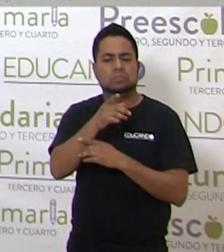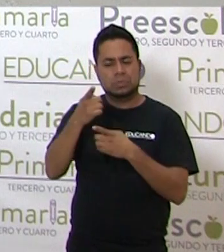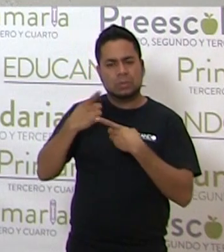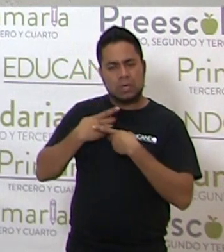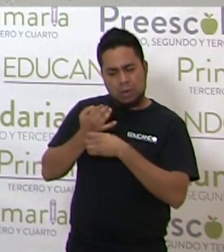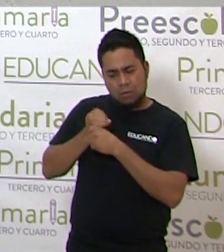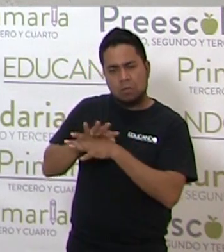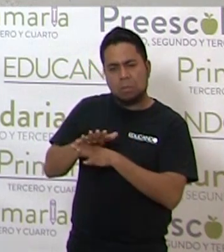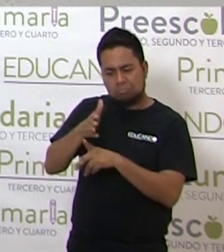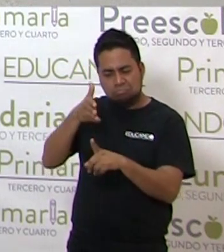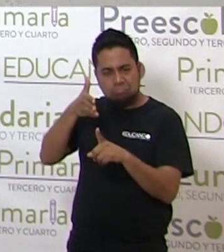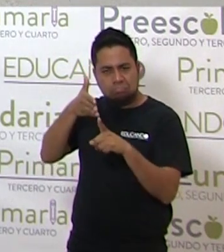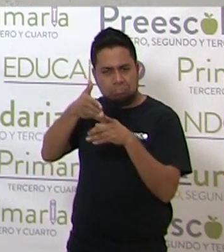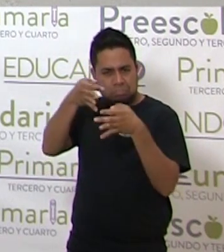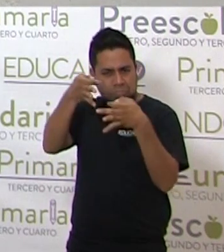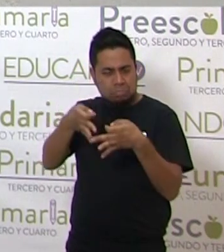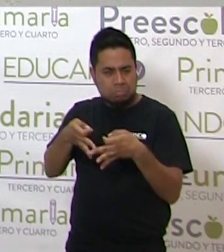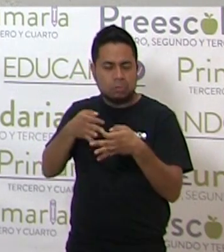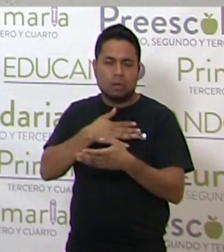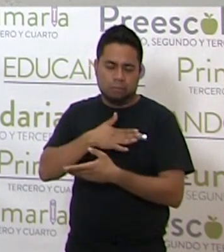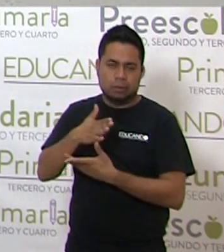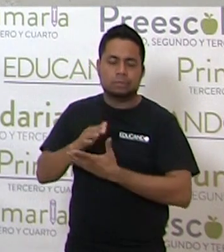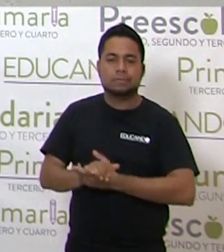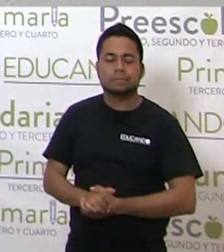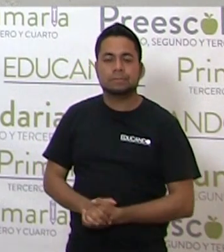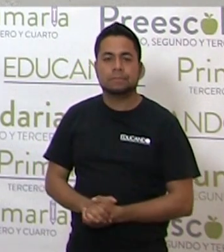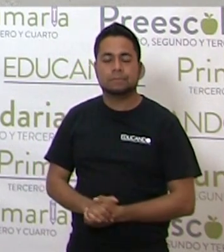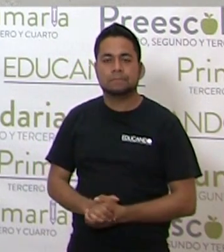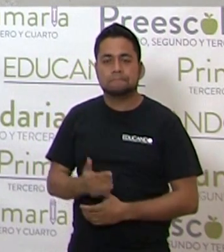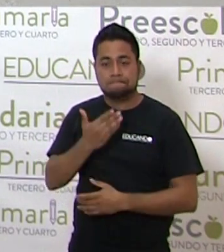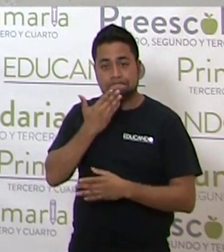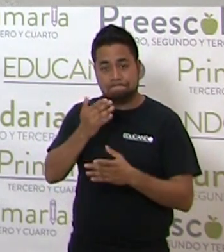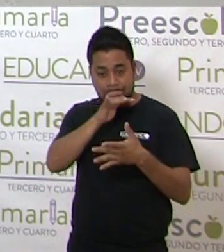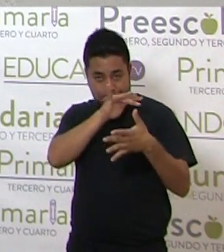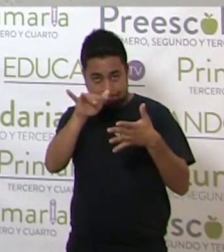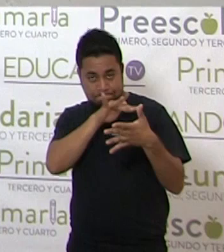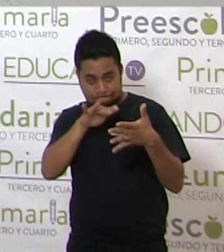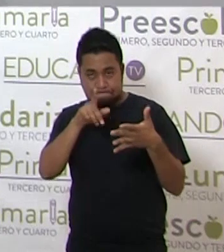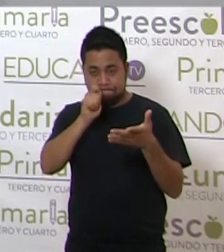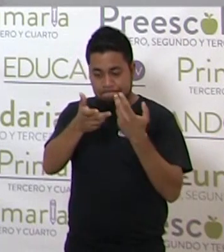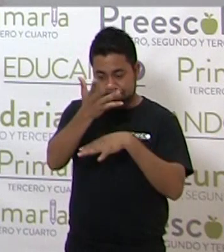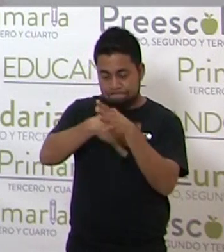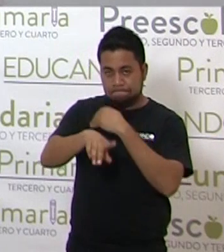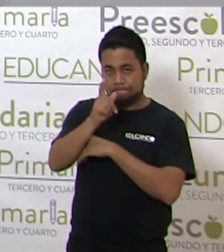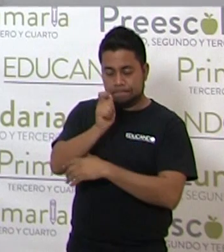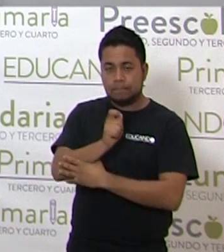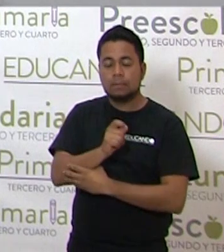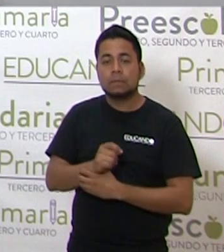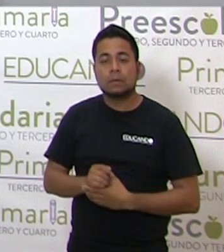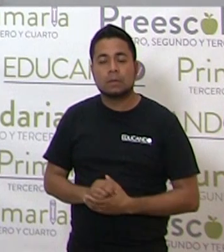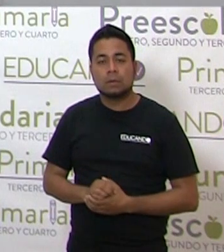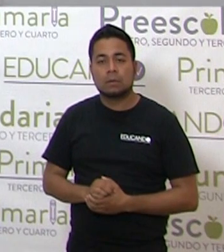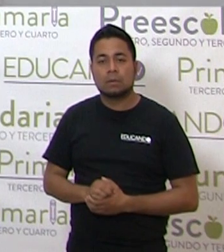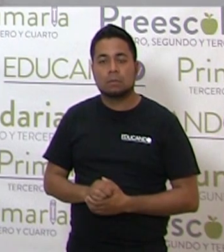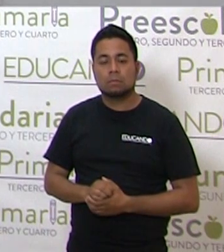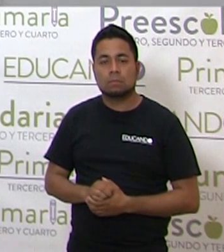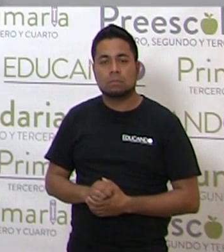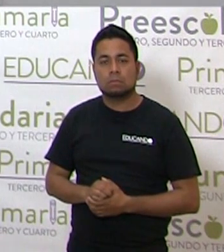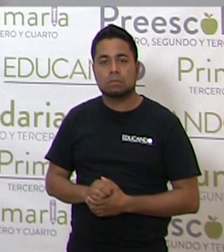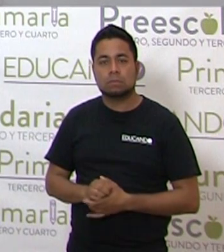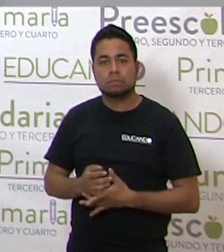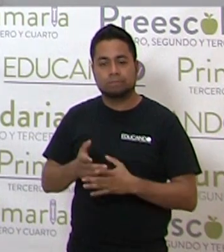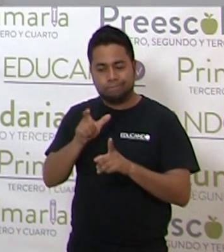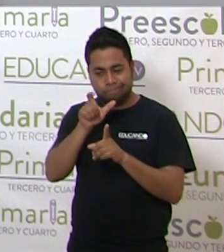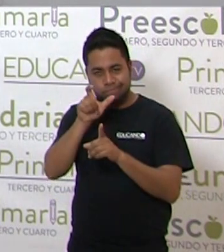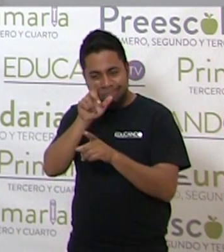información científica, ¿sí? Bueno, ya les había dicho científico. Vamos entonces a leerlo y dice así: la crianza del ganado vacuno.